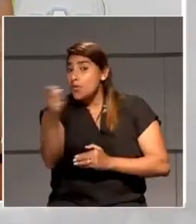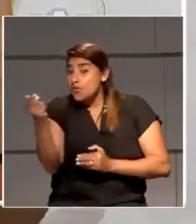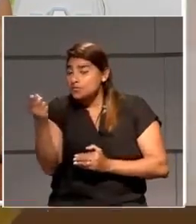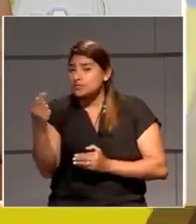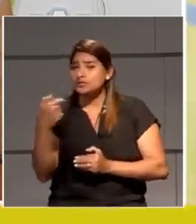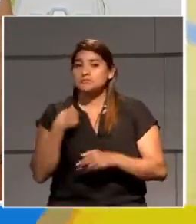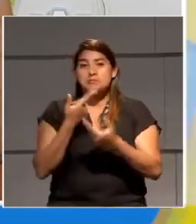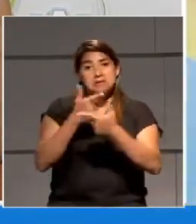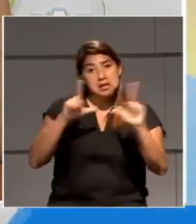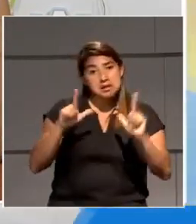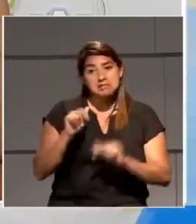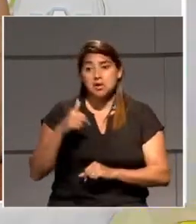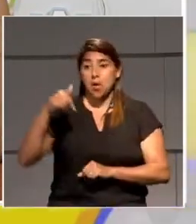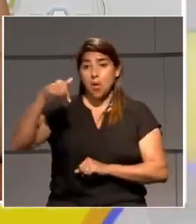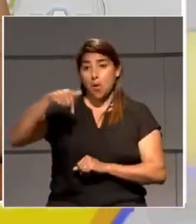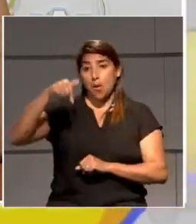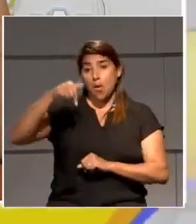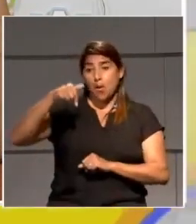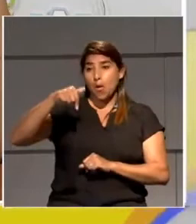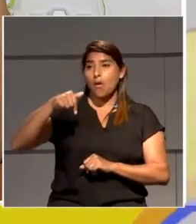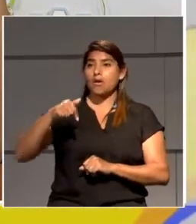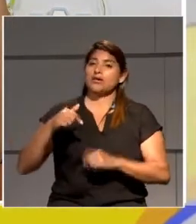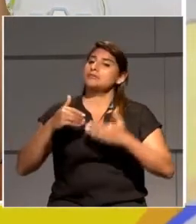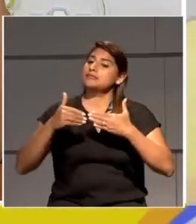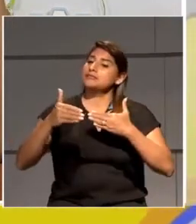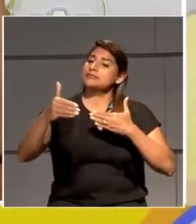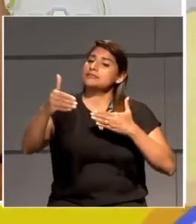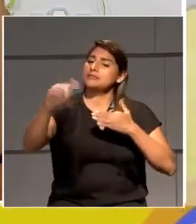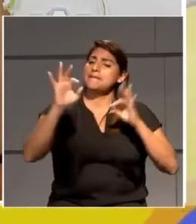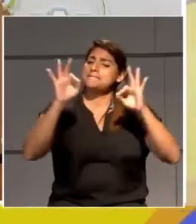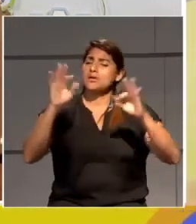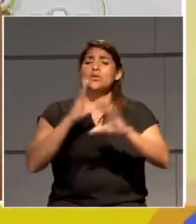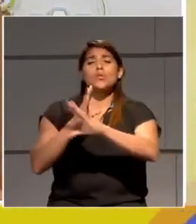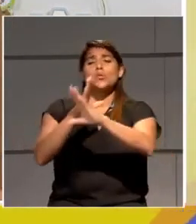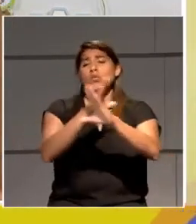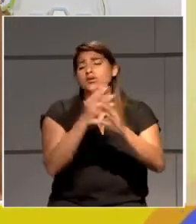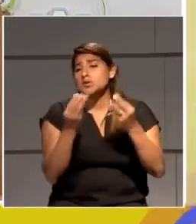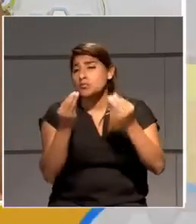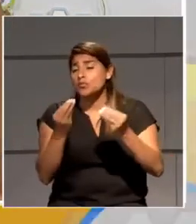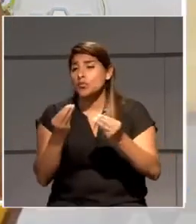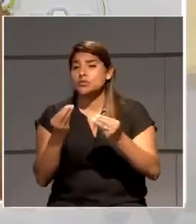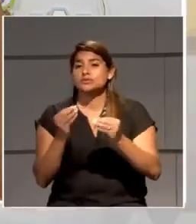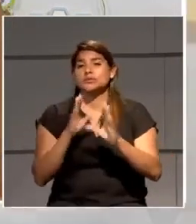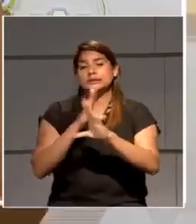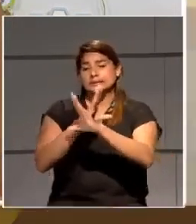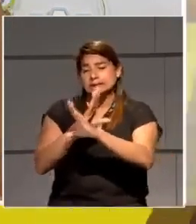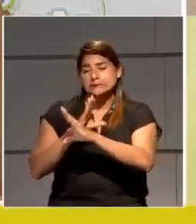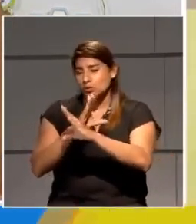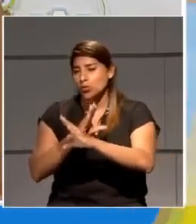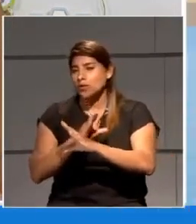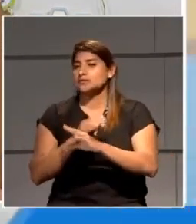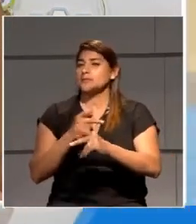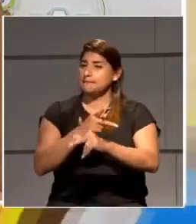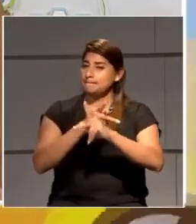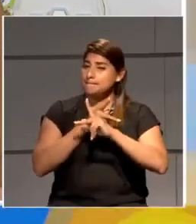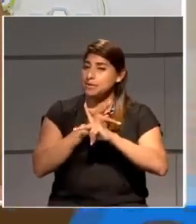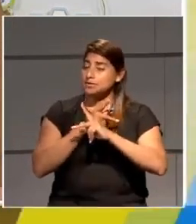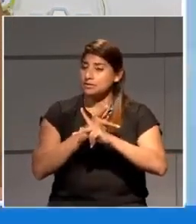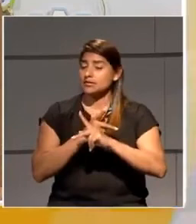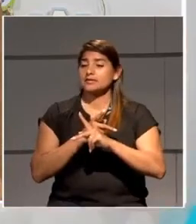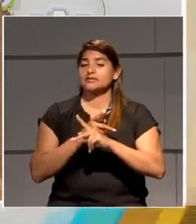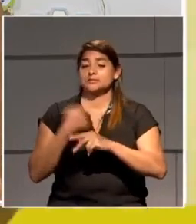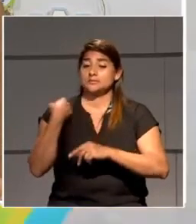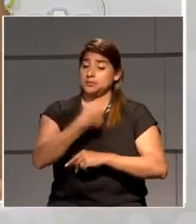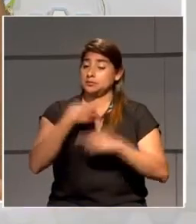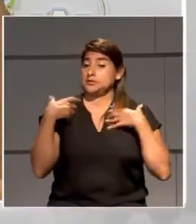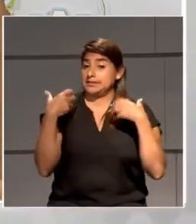está libre el día de hoy, que termine de pasarla bien, cuídese mucho, tome todas las medidas del caso, por supuesto, para cuidar